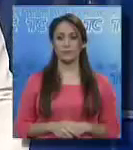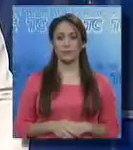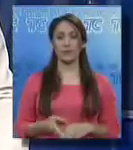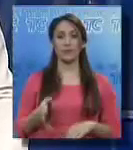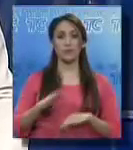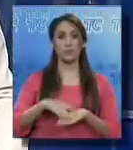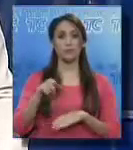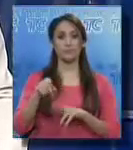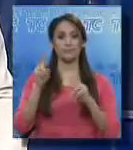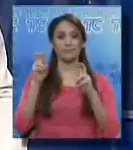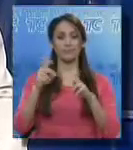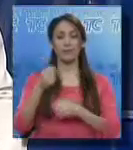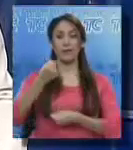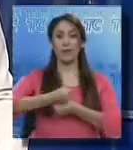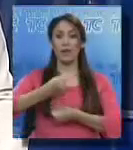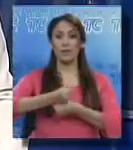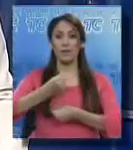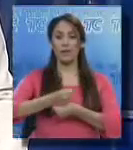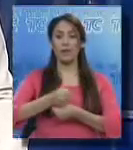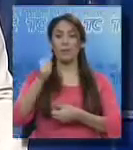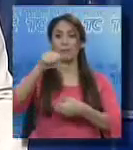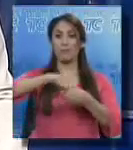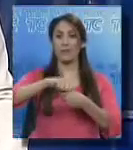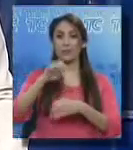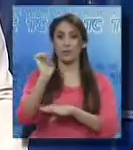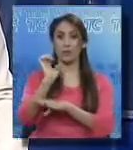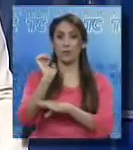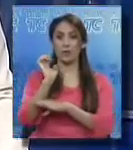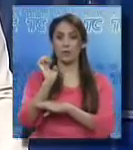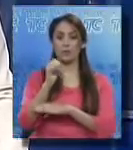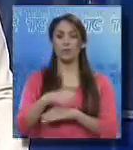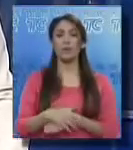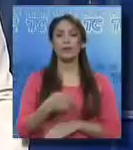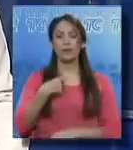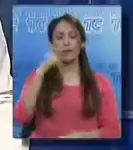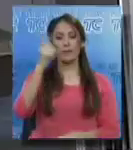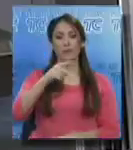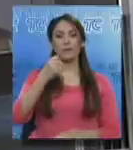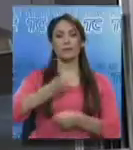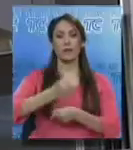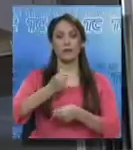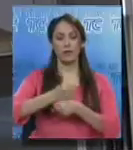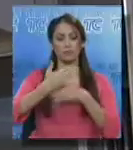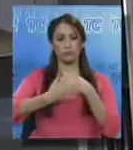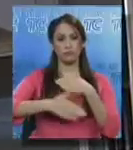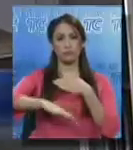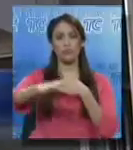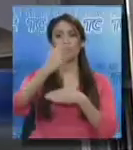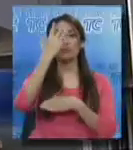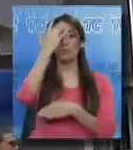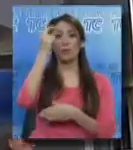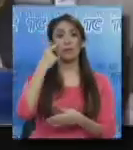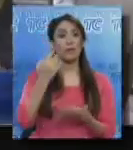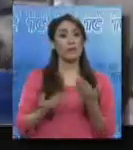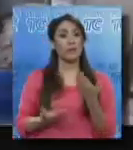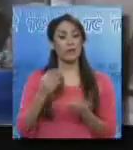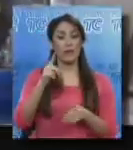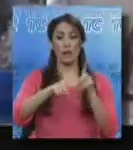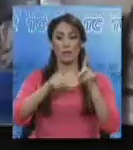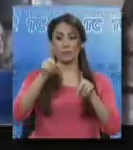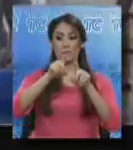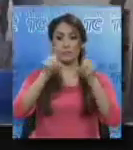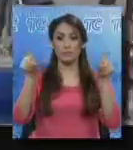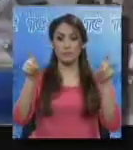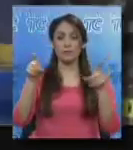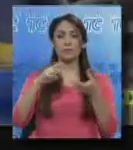sobre este tema, los trabajadores de Petroecuador pidieron al gobierno estabilidad laboral después de que se anunciara la posibilidad que empresas públicas